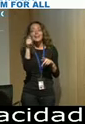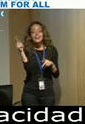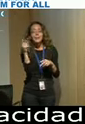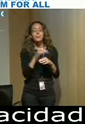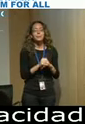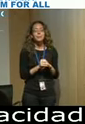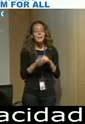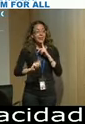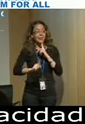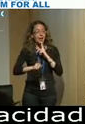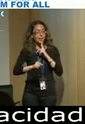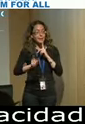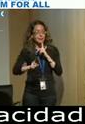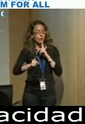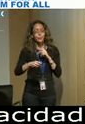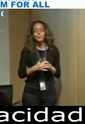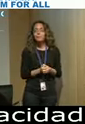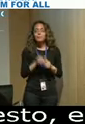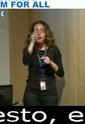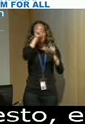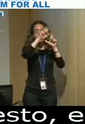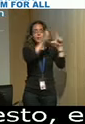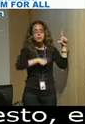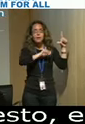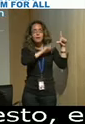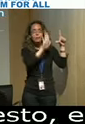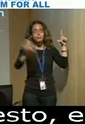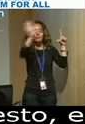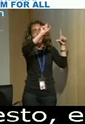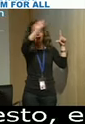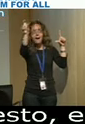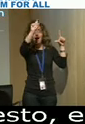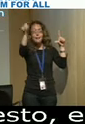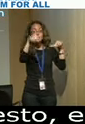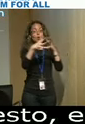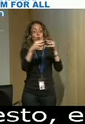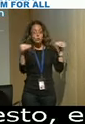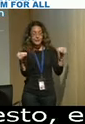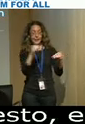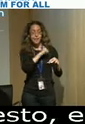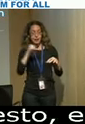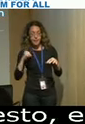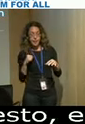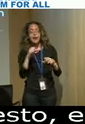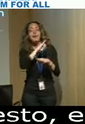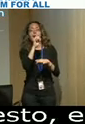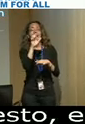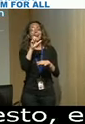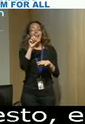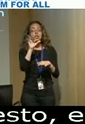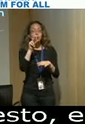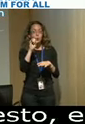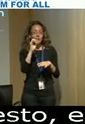Vasco, al norte de España. Entonces, la universidad en la que yo trabajo es una universidad privada de jesuitas y